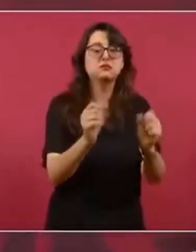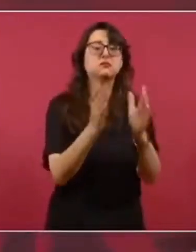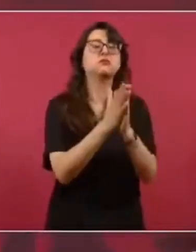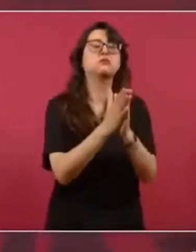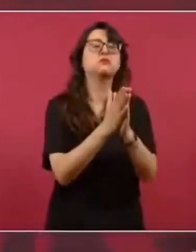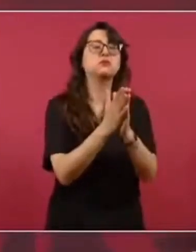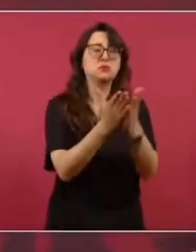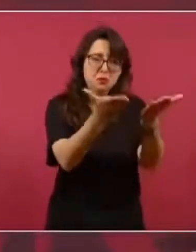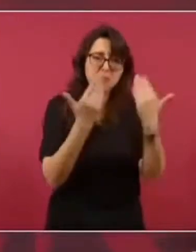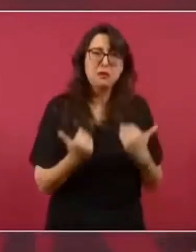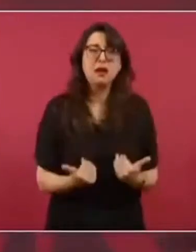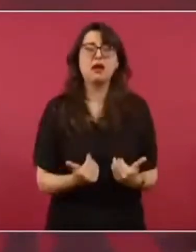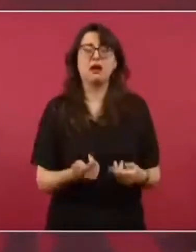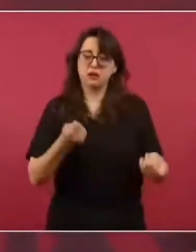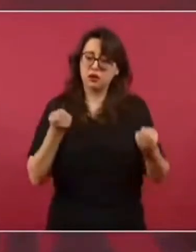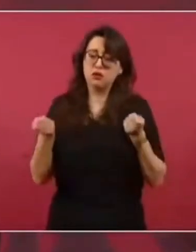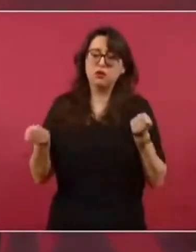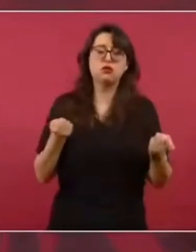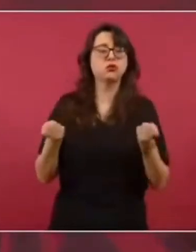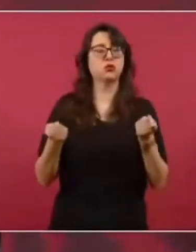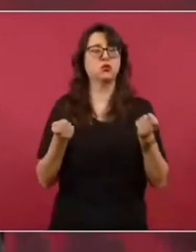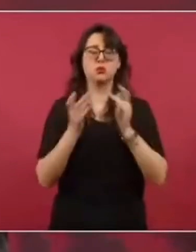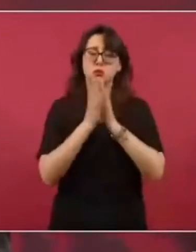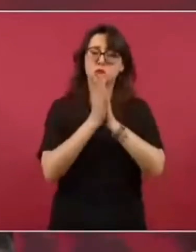ya van todos.